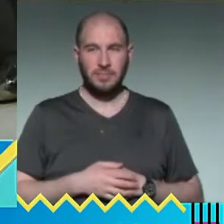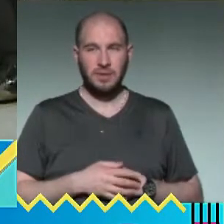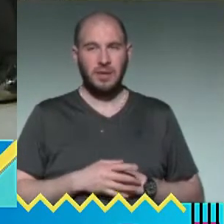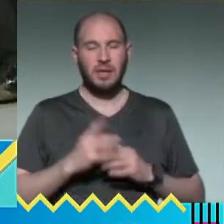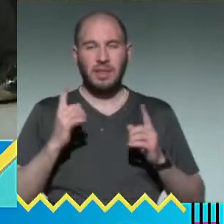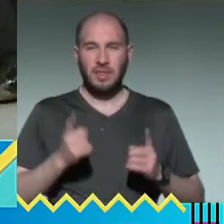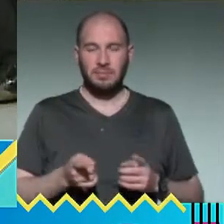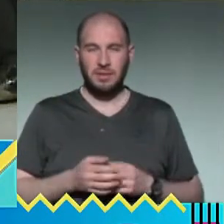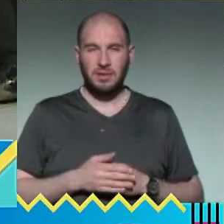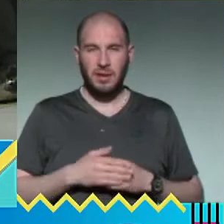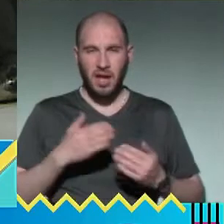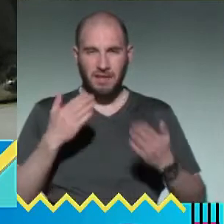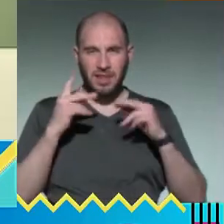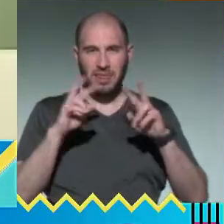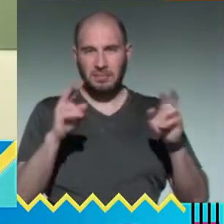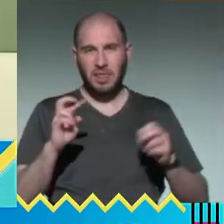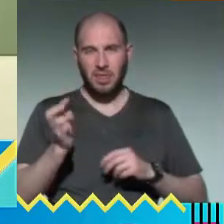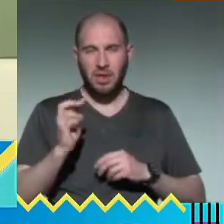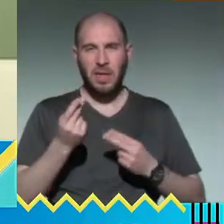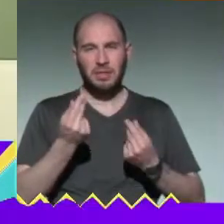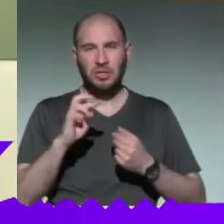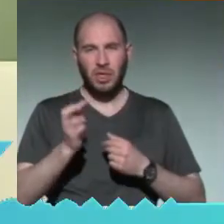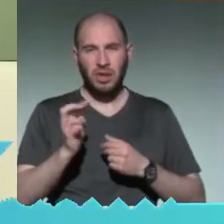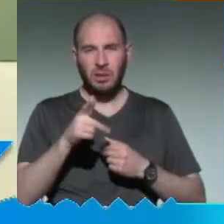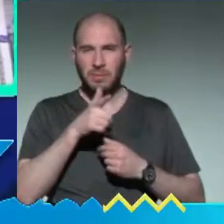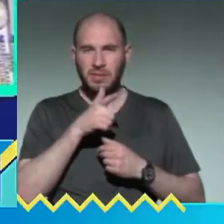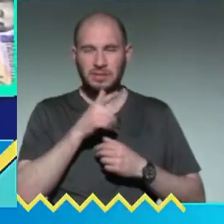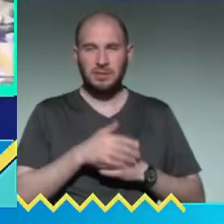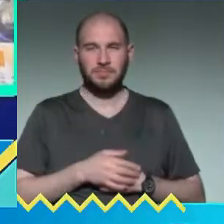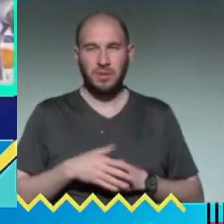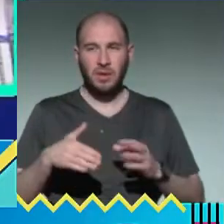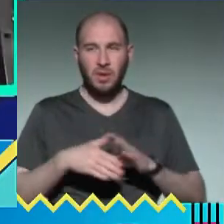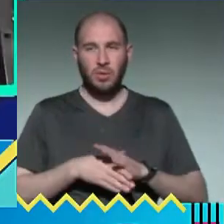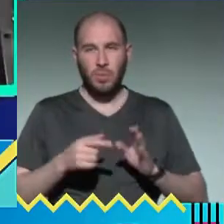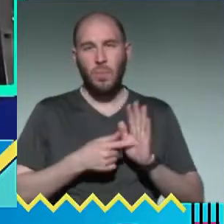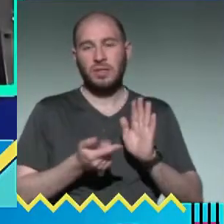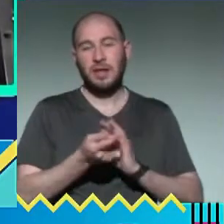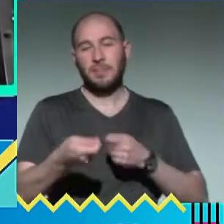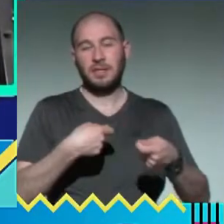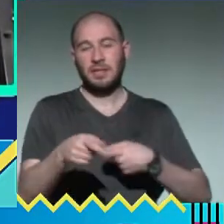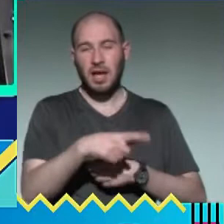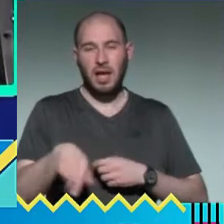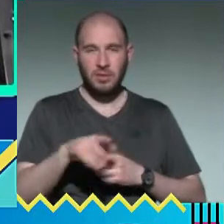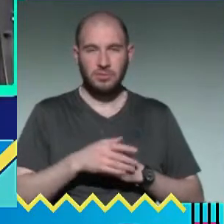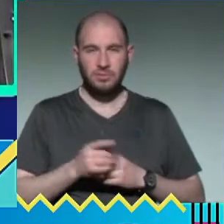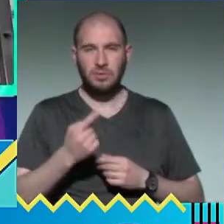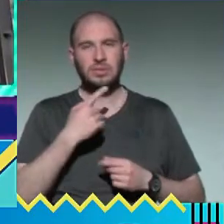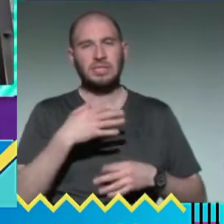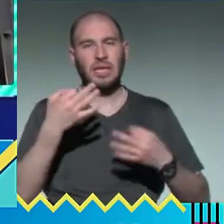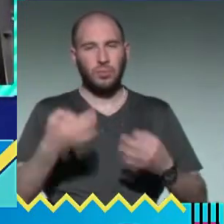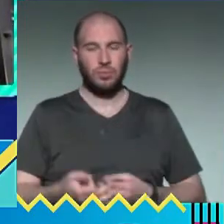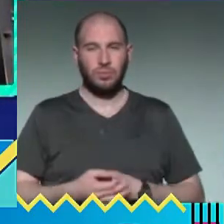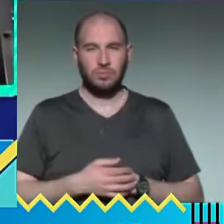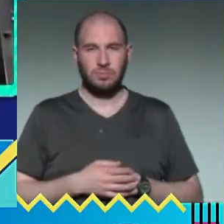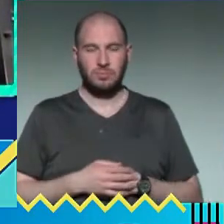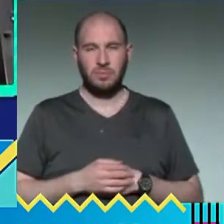poco hablando del dólar, el precio del dólar me parece que es justamente una señal para el mercado, para generar certeza o por